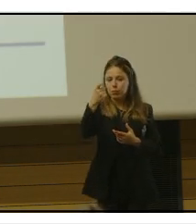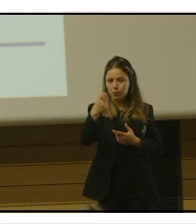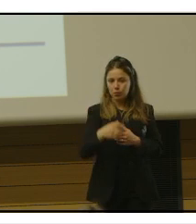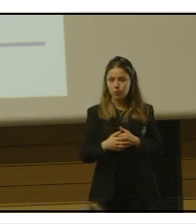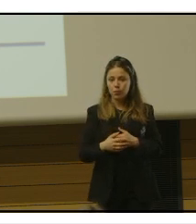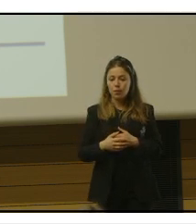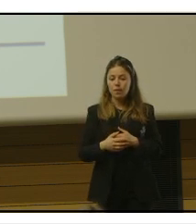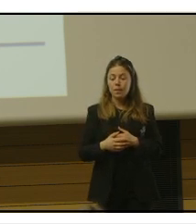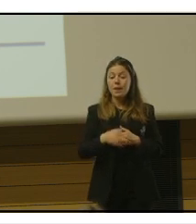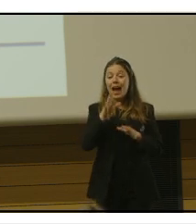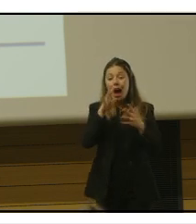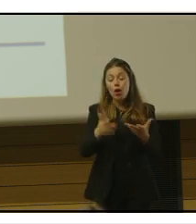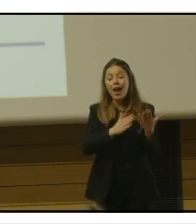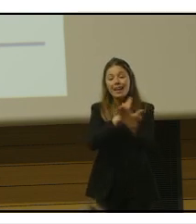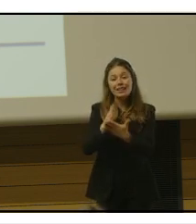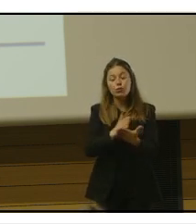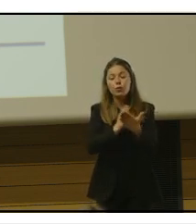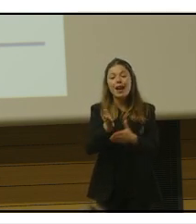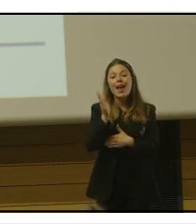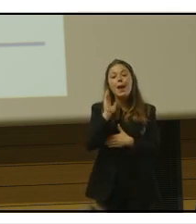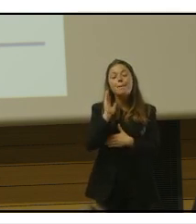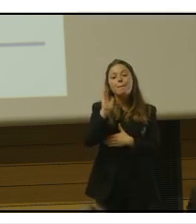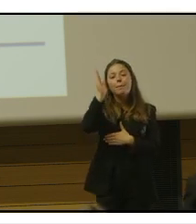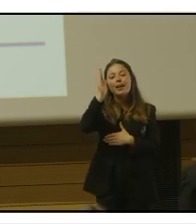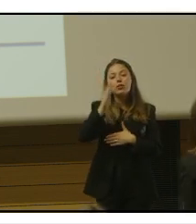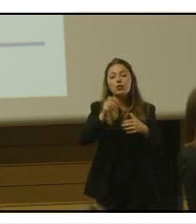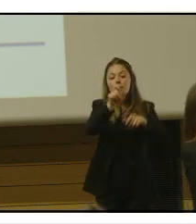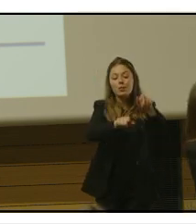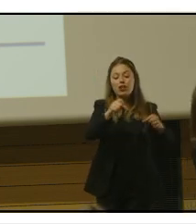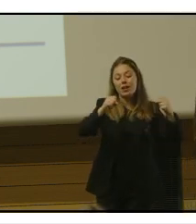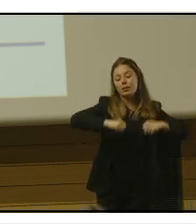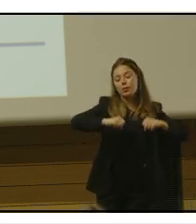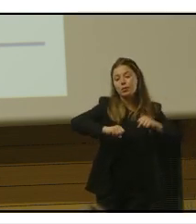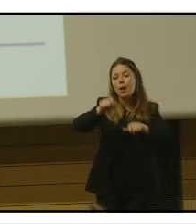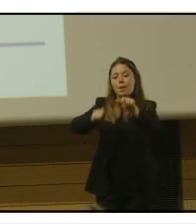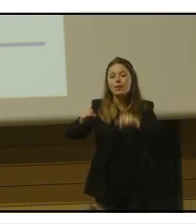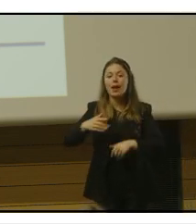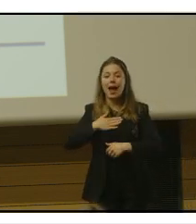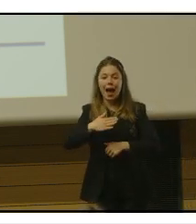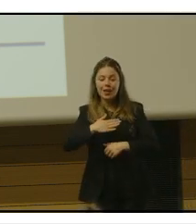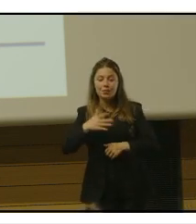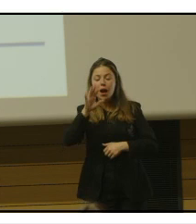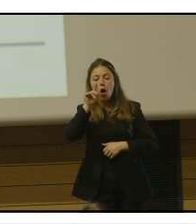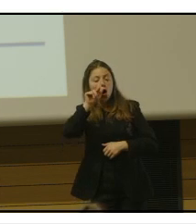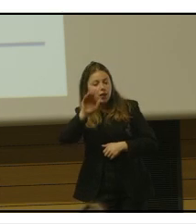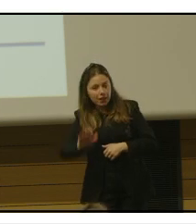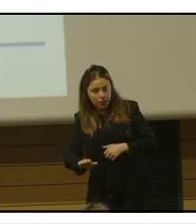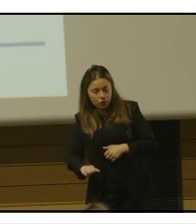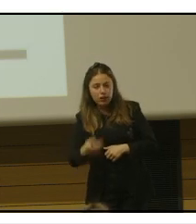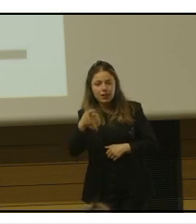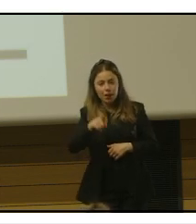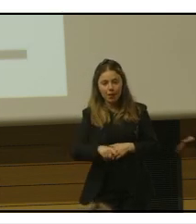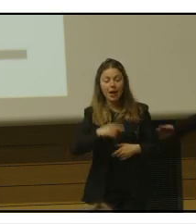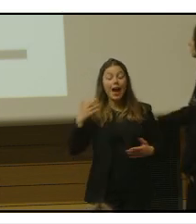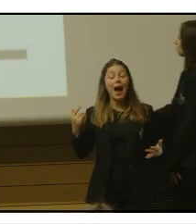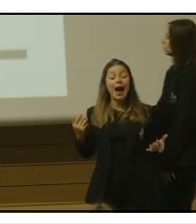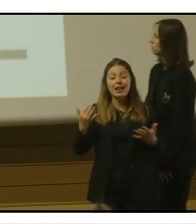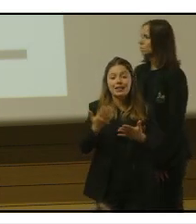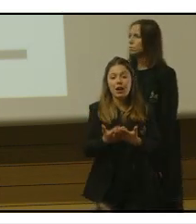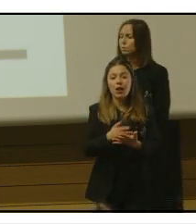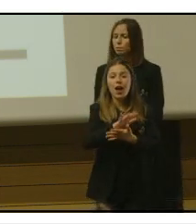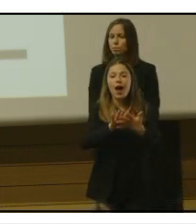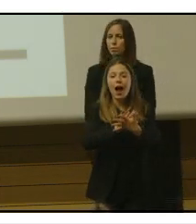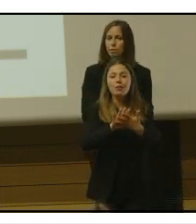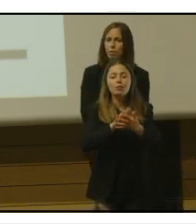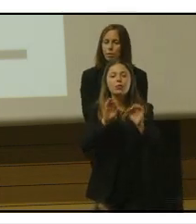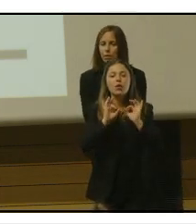que se está estudiando su impacto tanto en adultos sanos como en adultos con asma, como en niños y hasta la fecha, bueno, pues